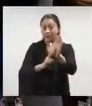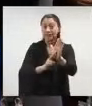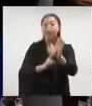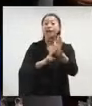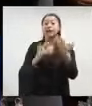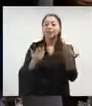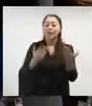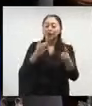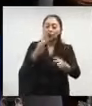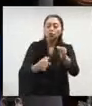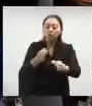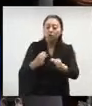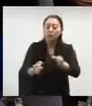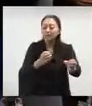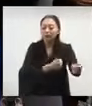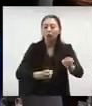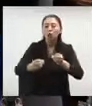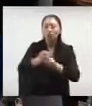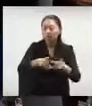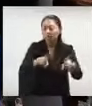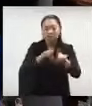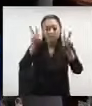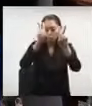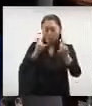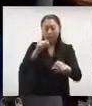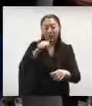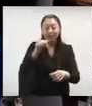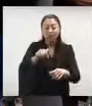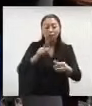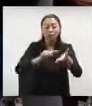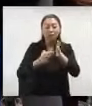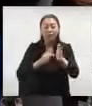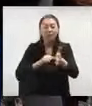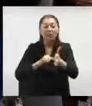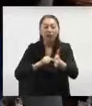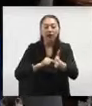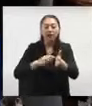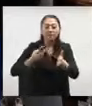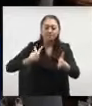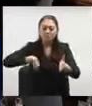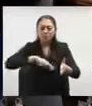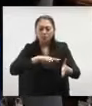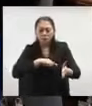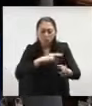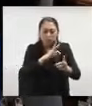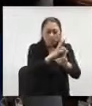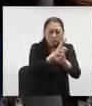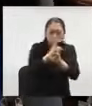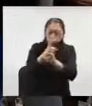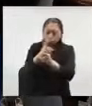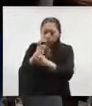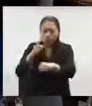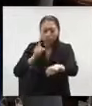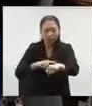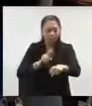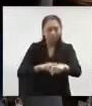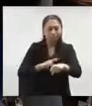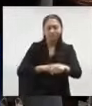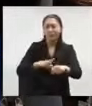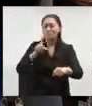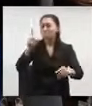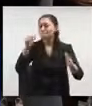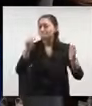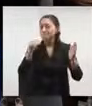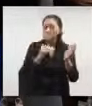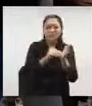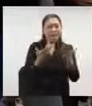categoría. Esto significa evaluar en un tiempo constitucionalmente marcado miles de expedientes que espero